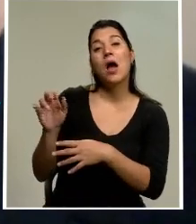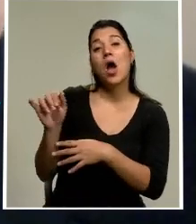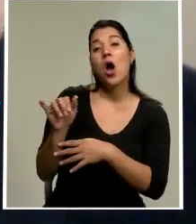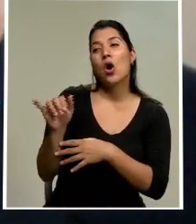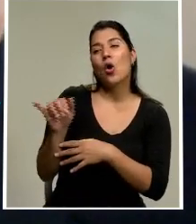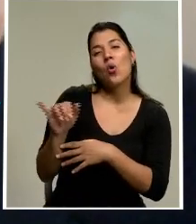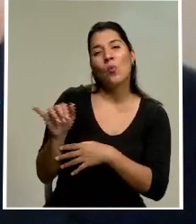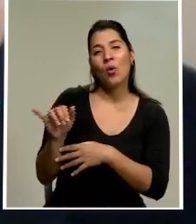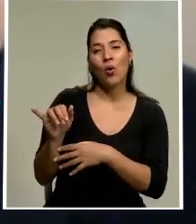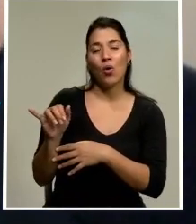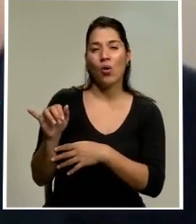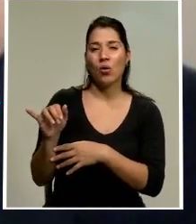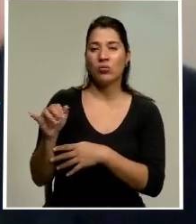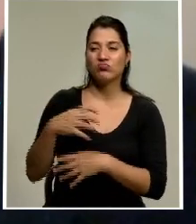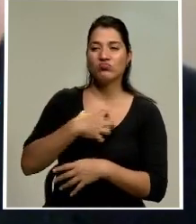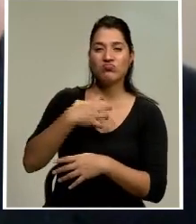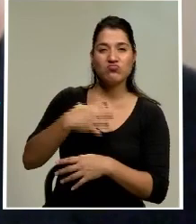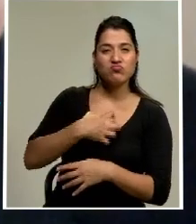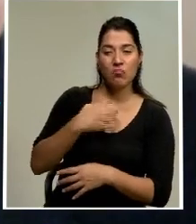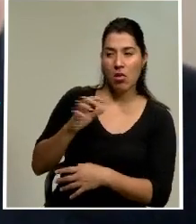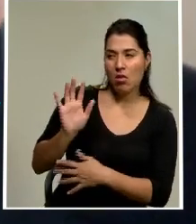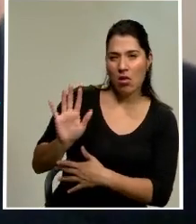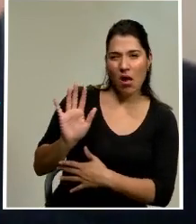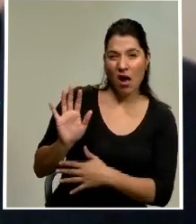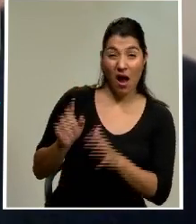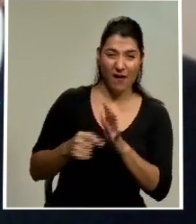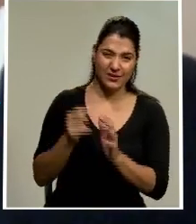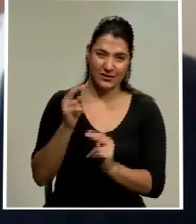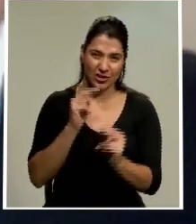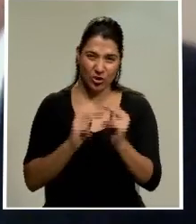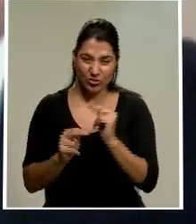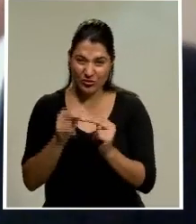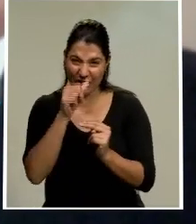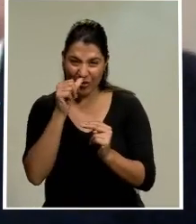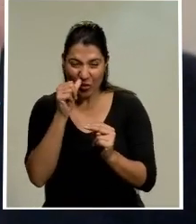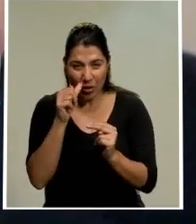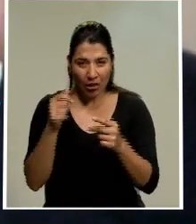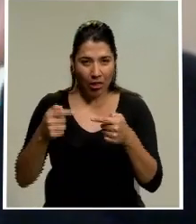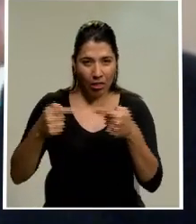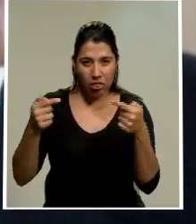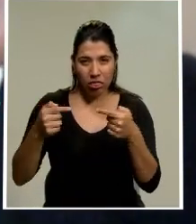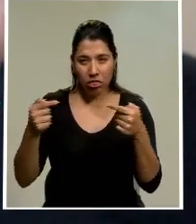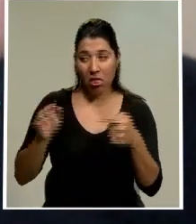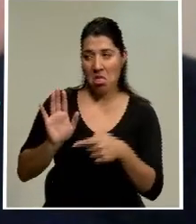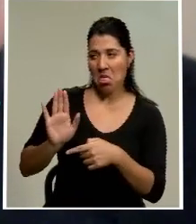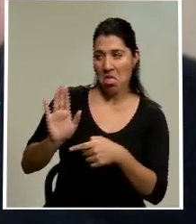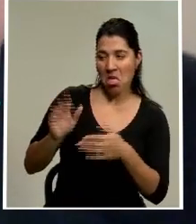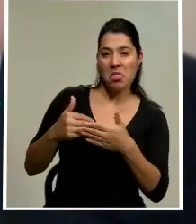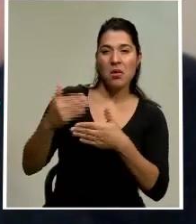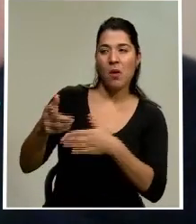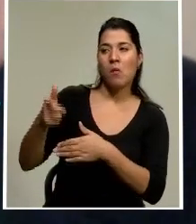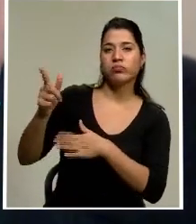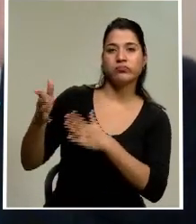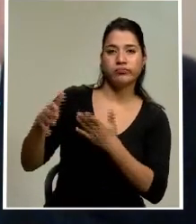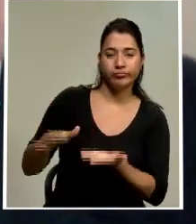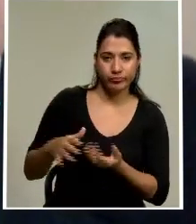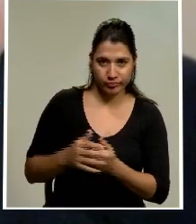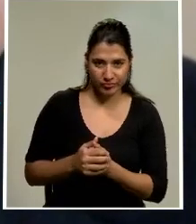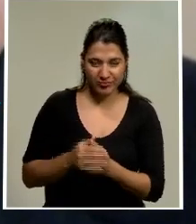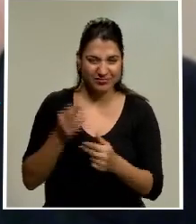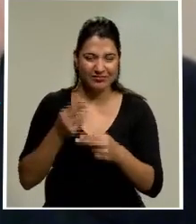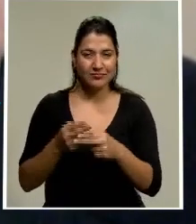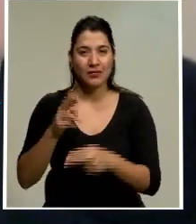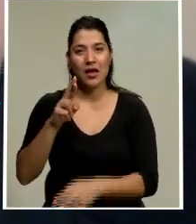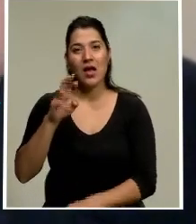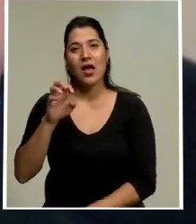rendición de cuentas. Y entonces eso nos lleva, y la estadística de